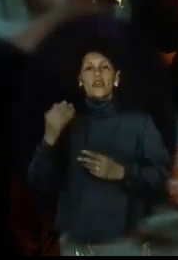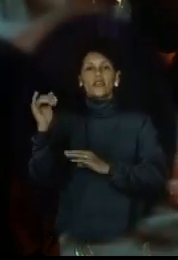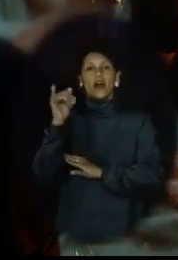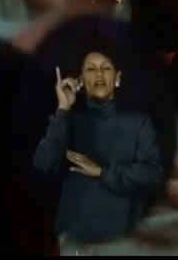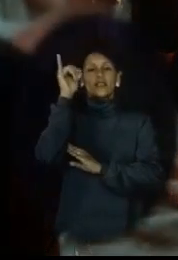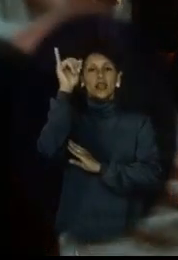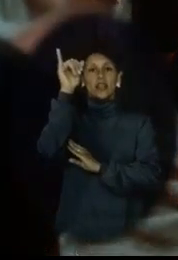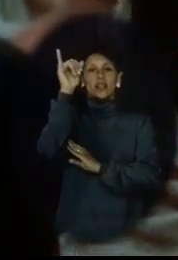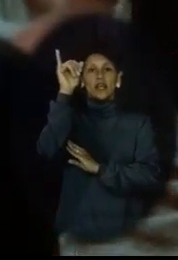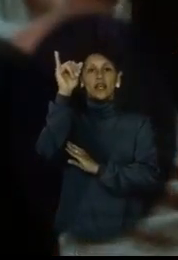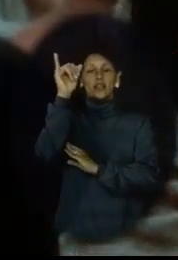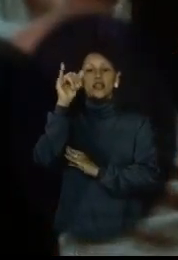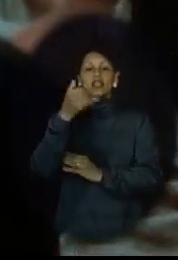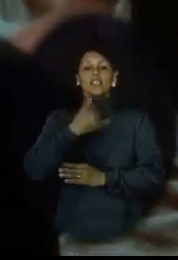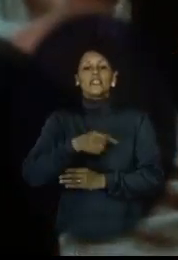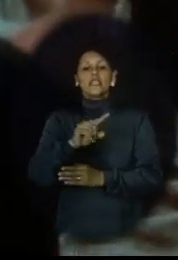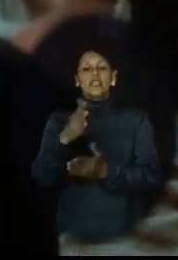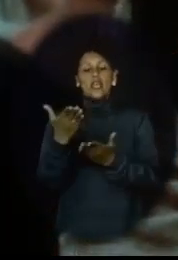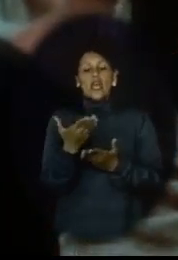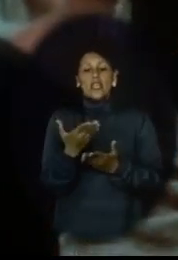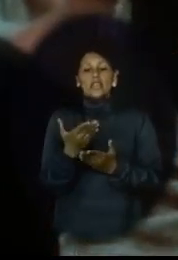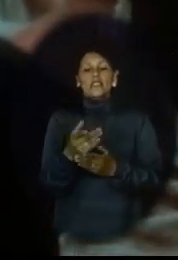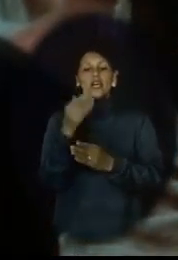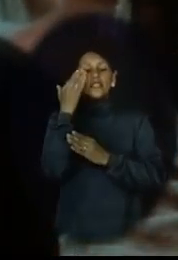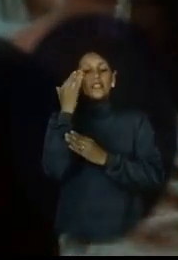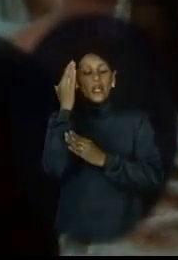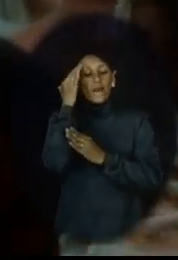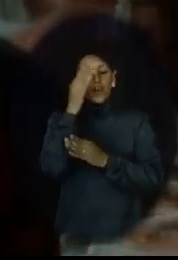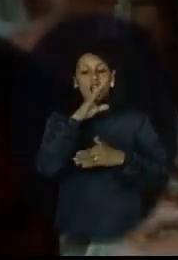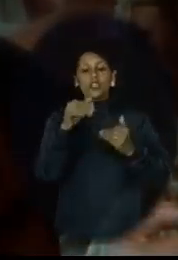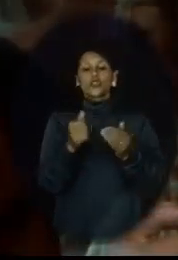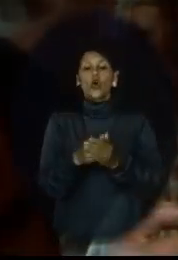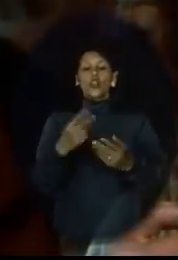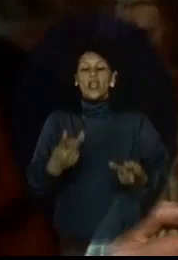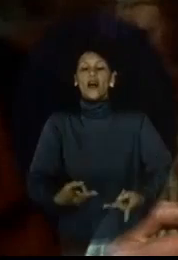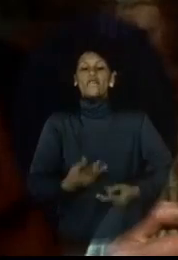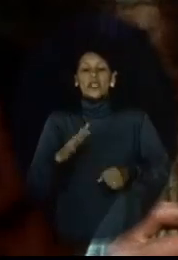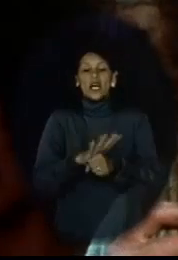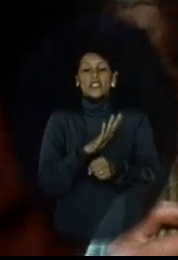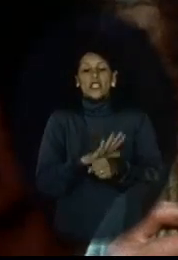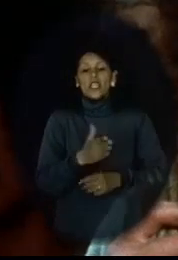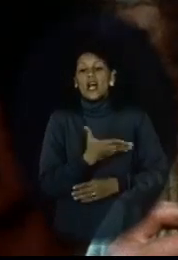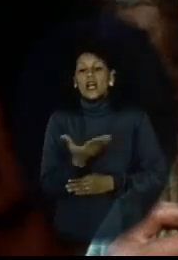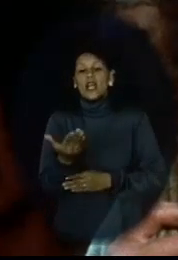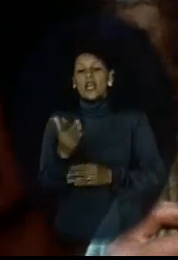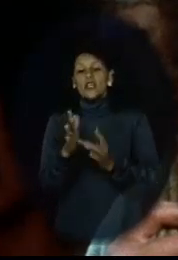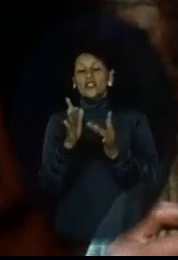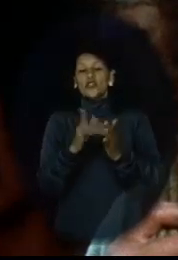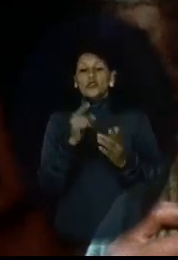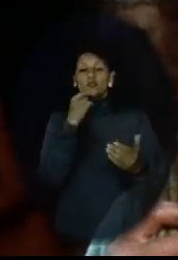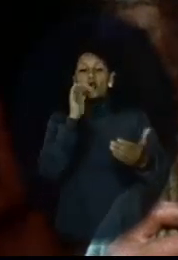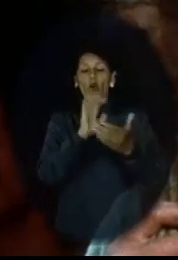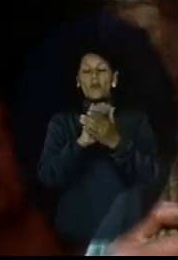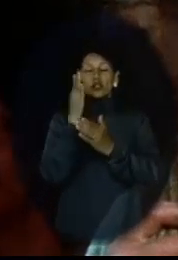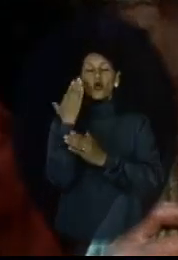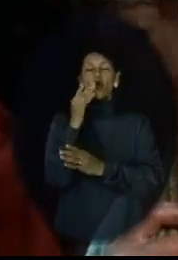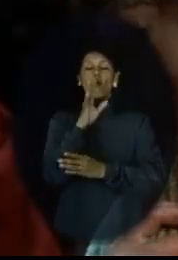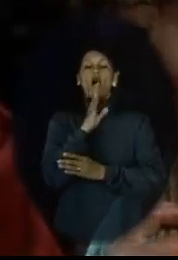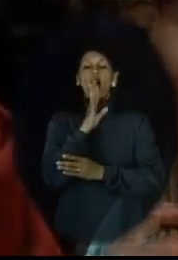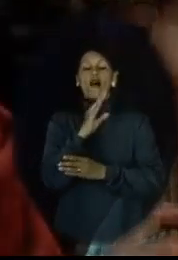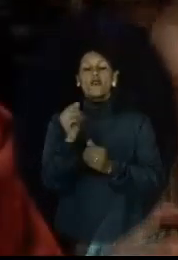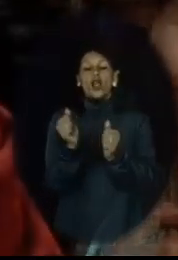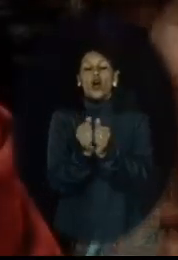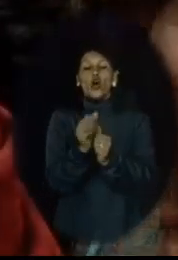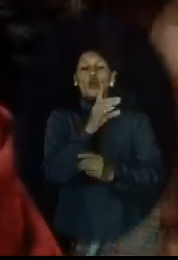y que tienes vida eterna. Si quieres experimentar la vida plena y abundante que Jesús prometió, habla con